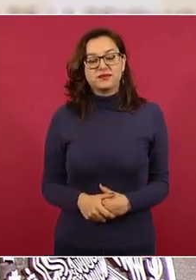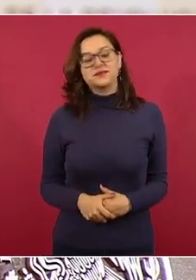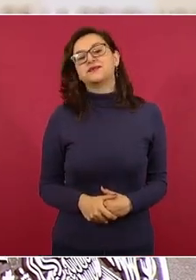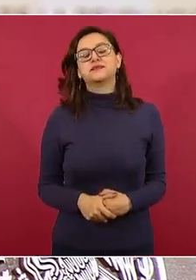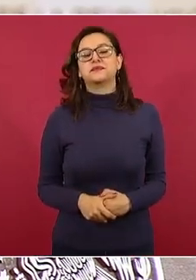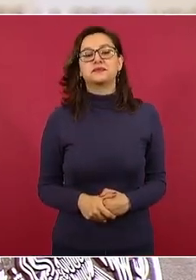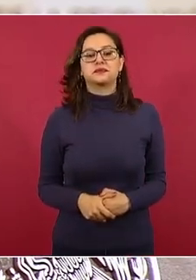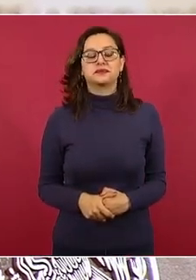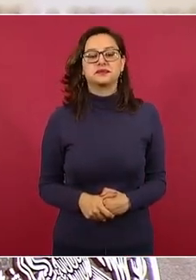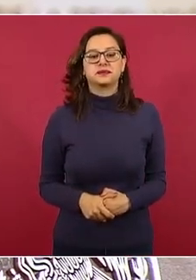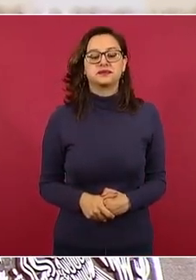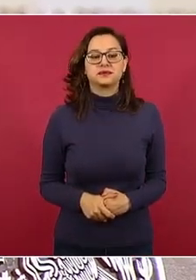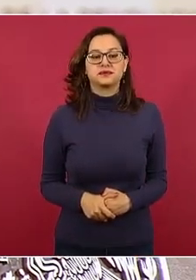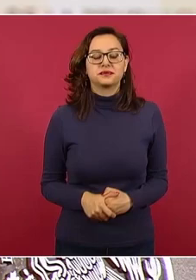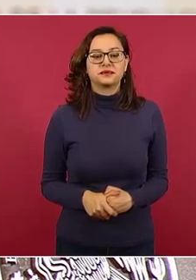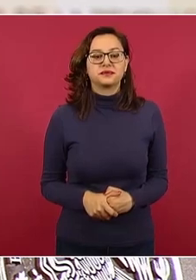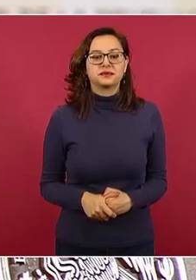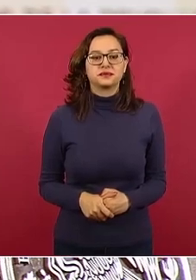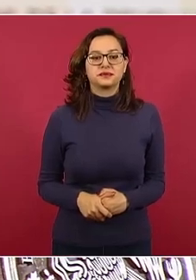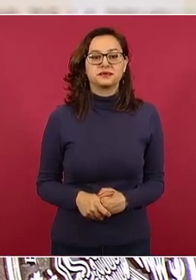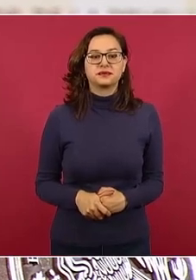Lo cierto es que